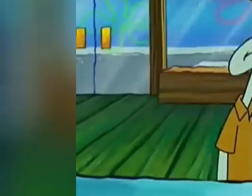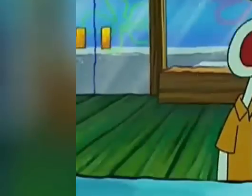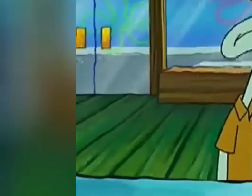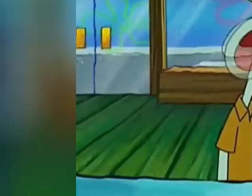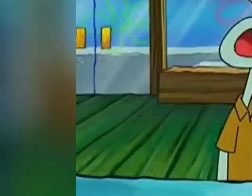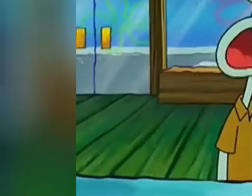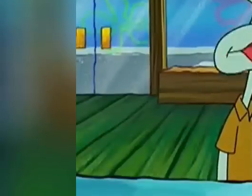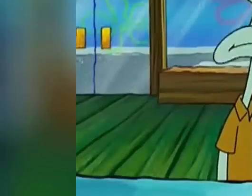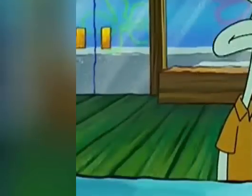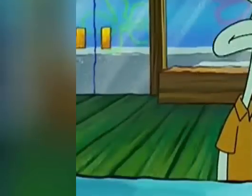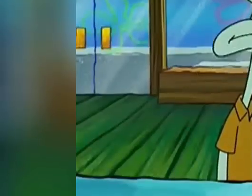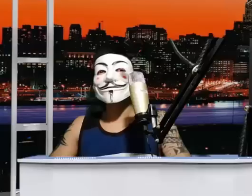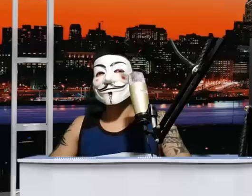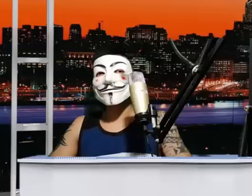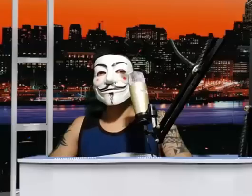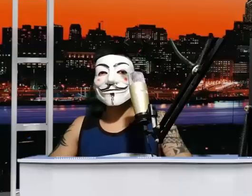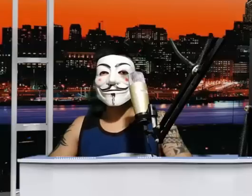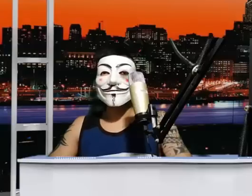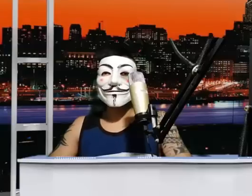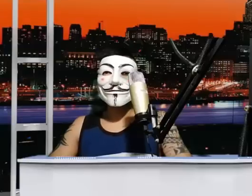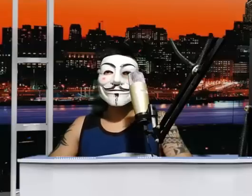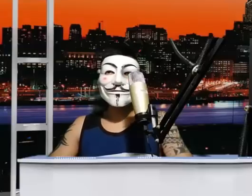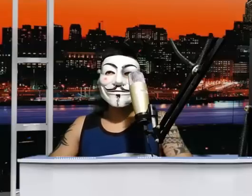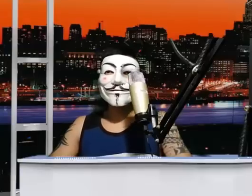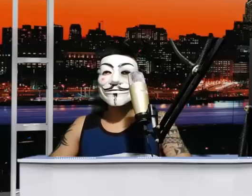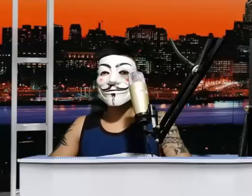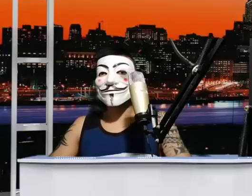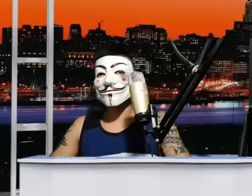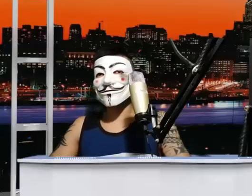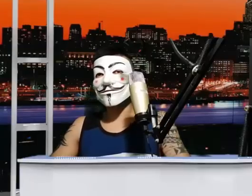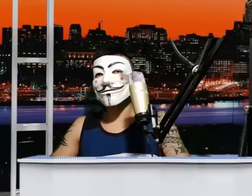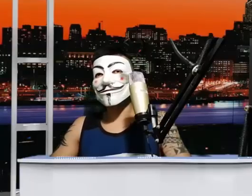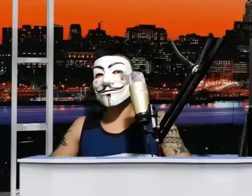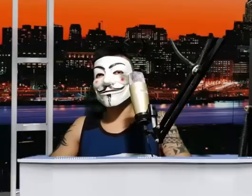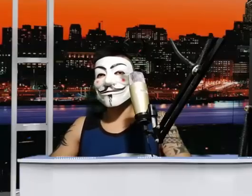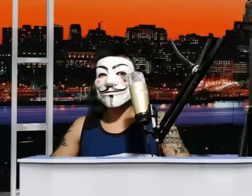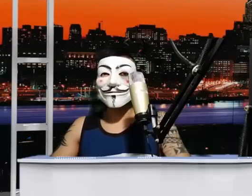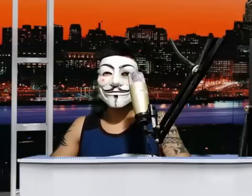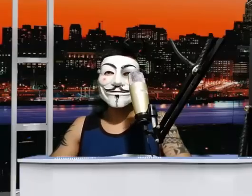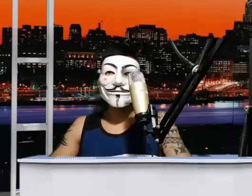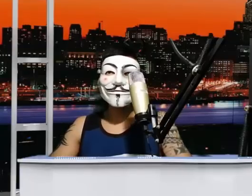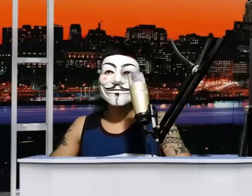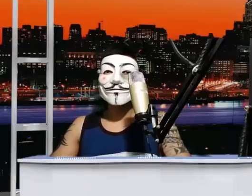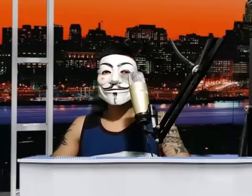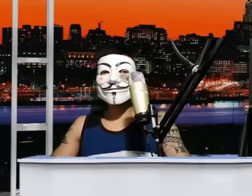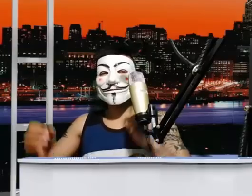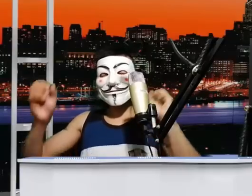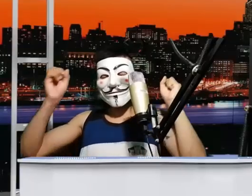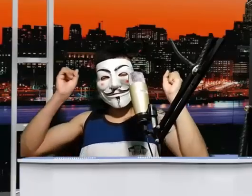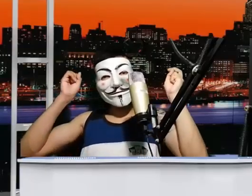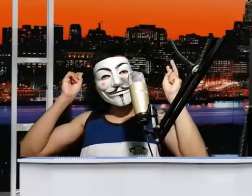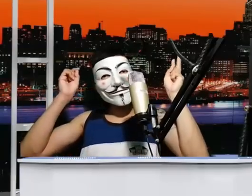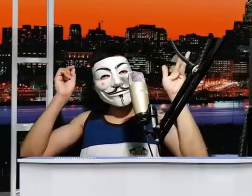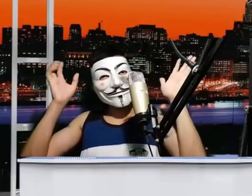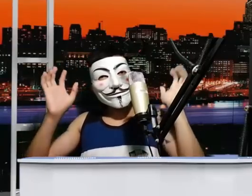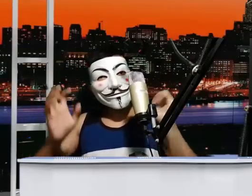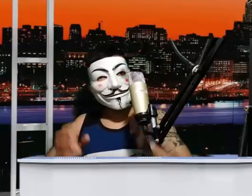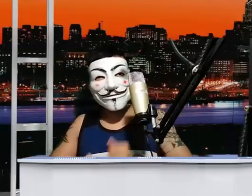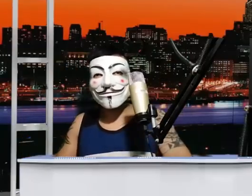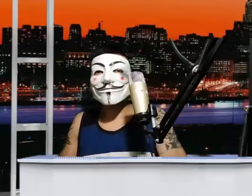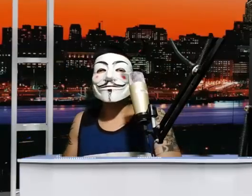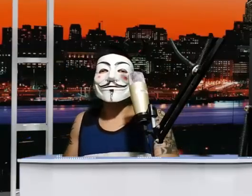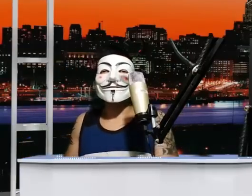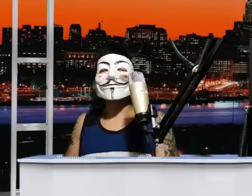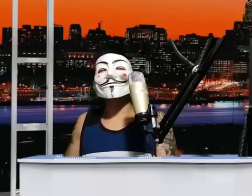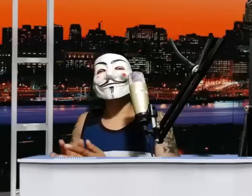¡Ay, ¿quién dejó aquí las cebollas? Pero sí, señores, en el transcurso de todo el fin de semana salió a la luz las propiedades